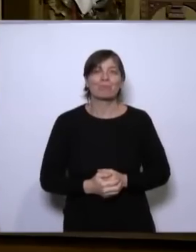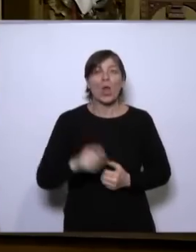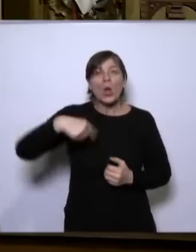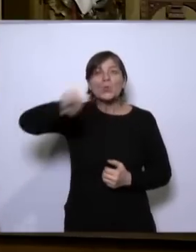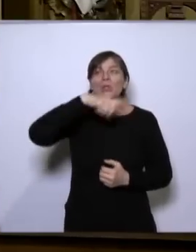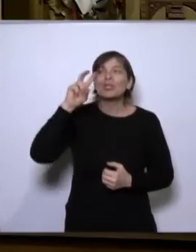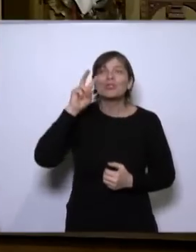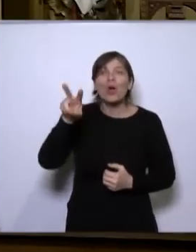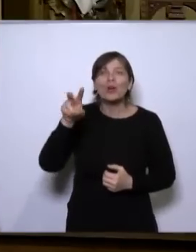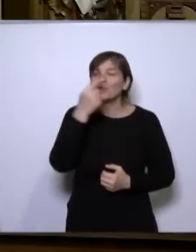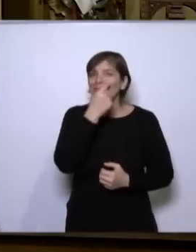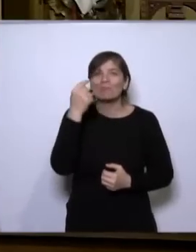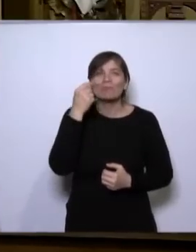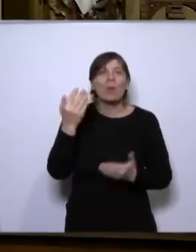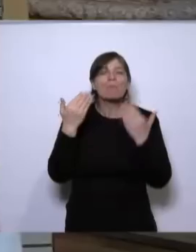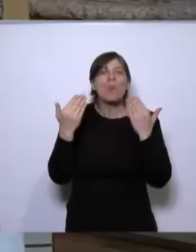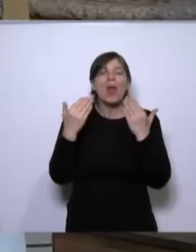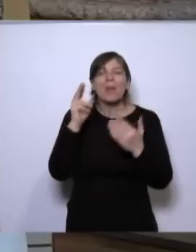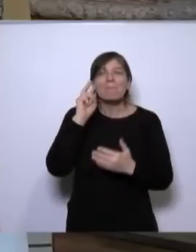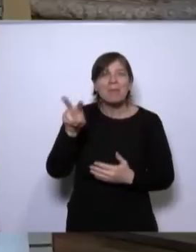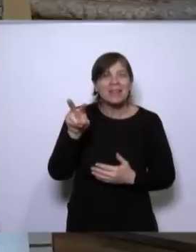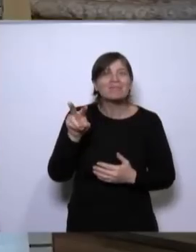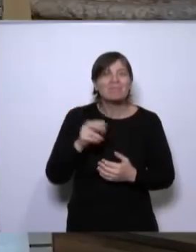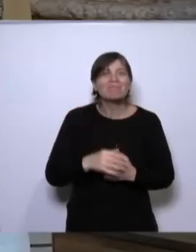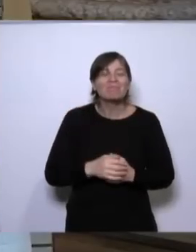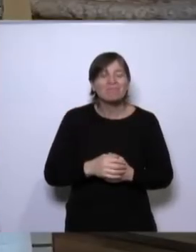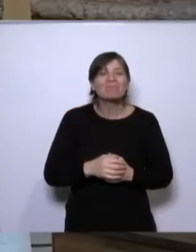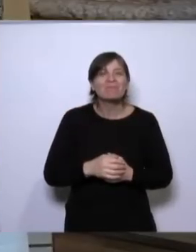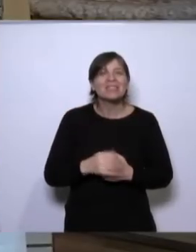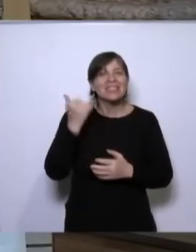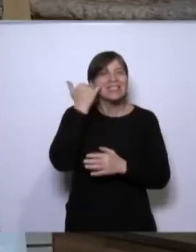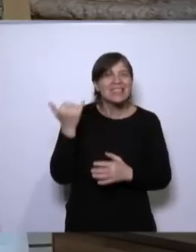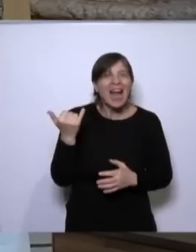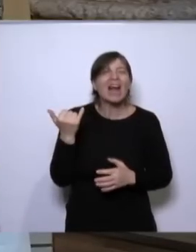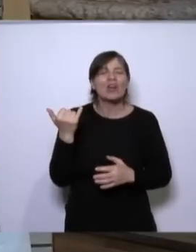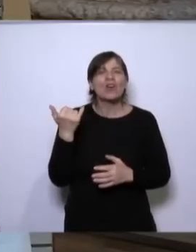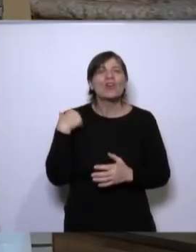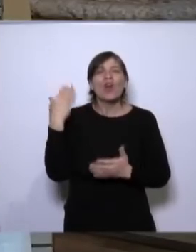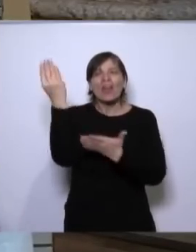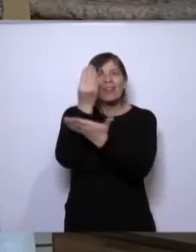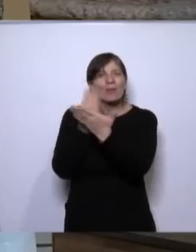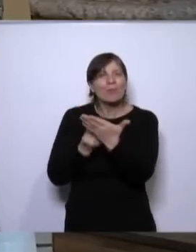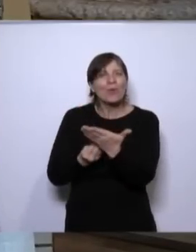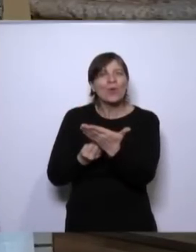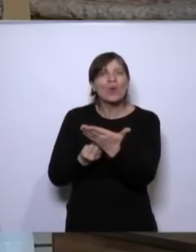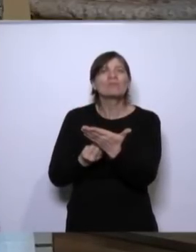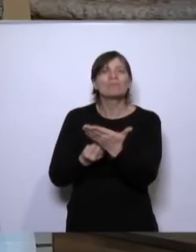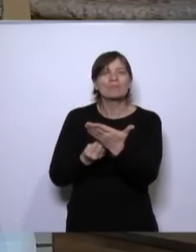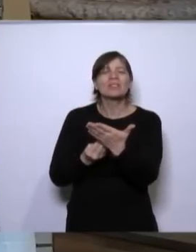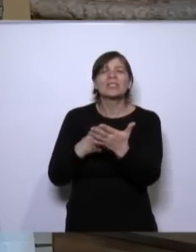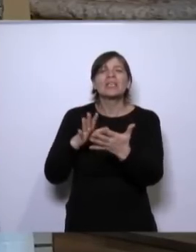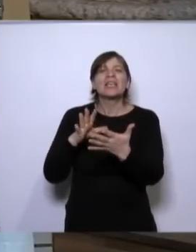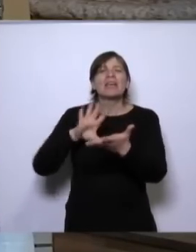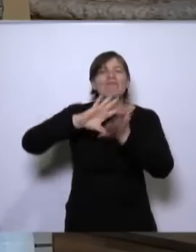Nuestros ojos pueden deleitarse ya con la imagen que nos dio el